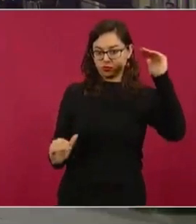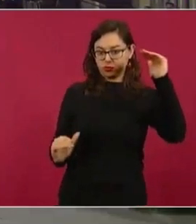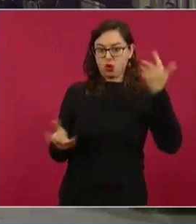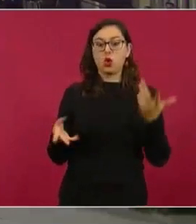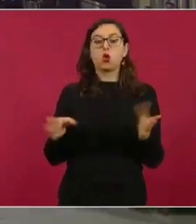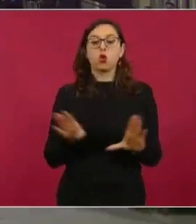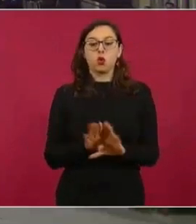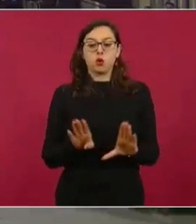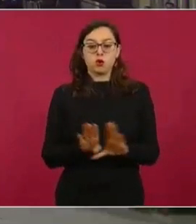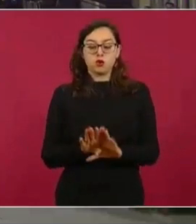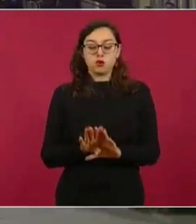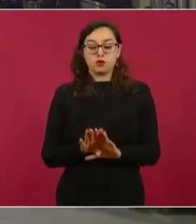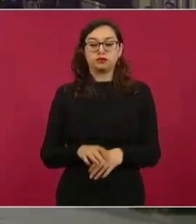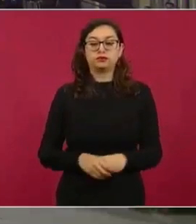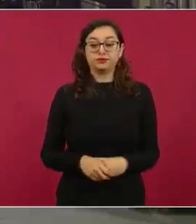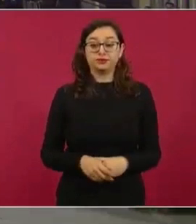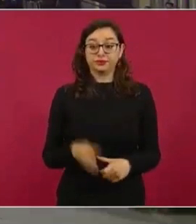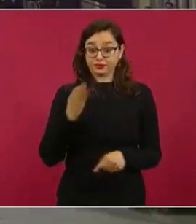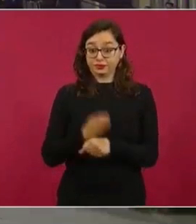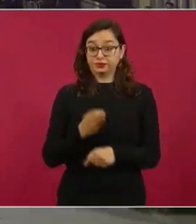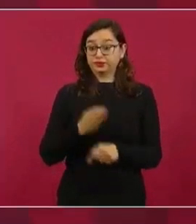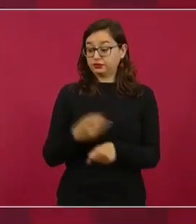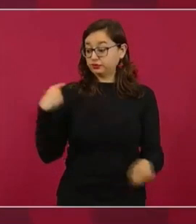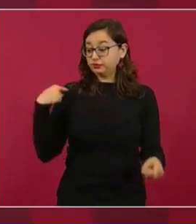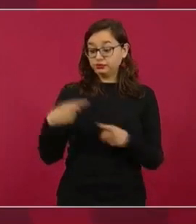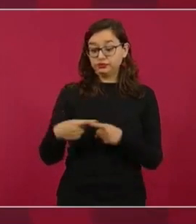En este sexenio que se está llevando a cabo